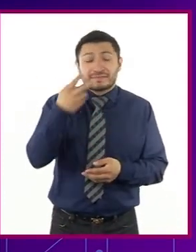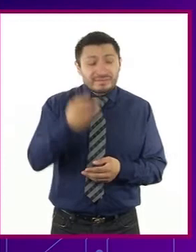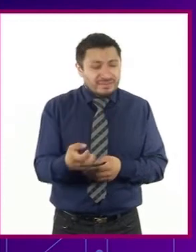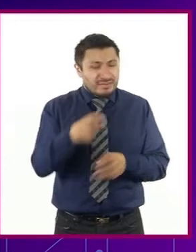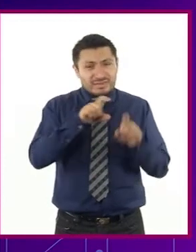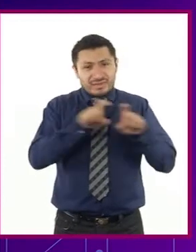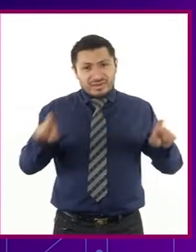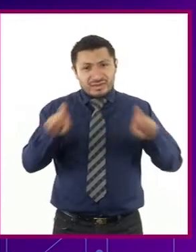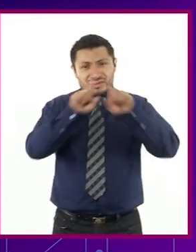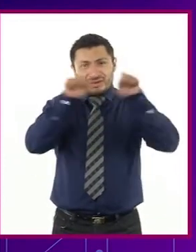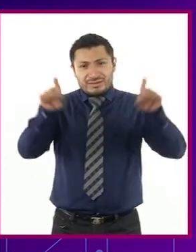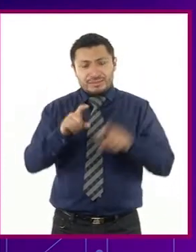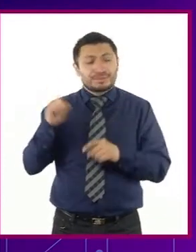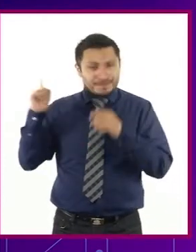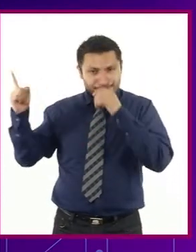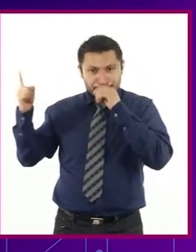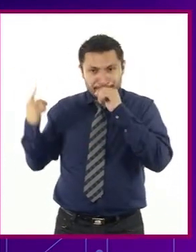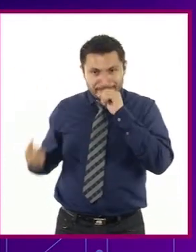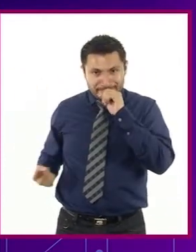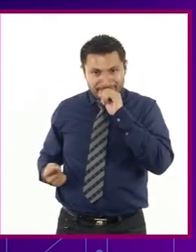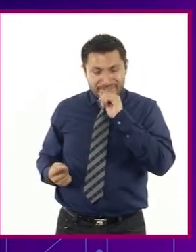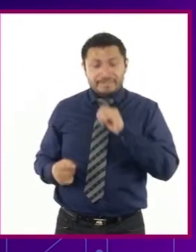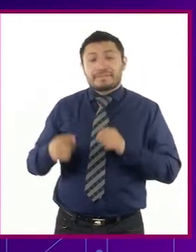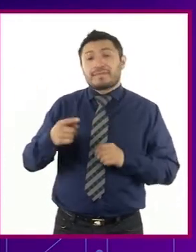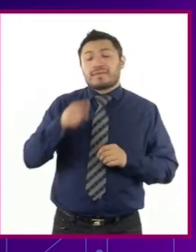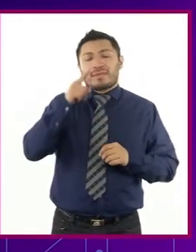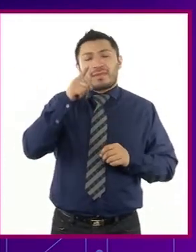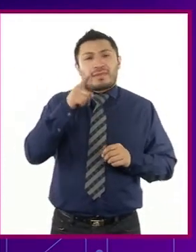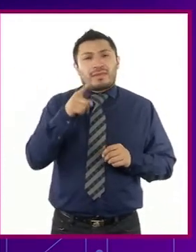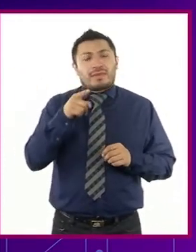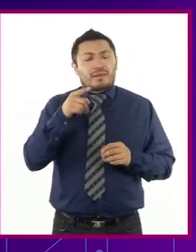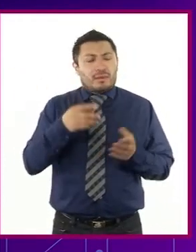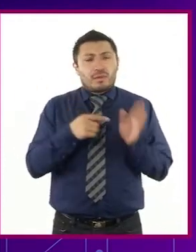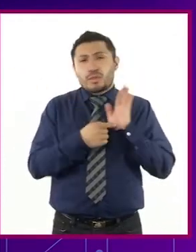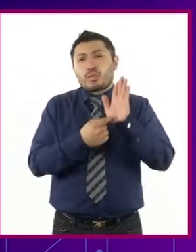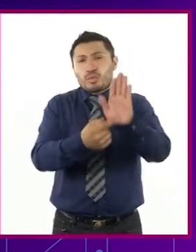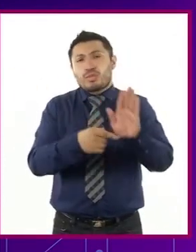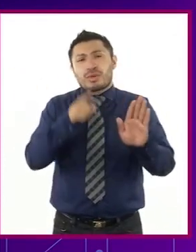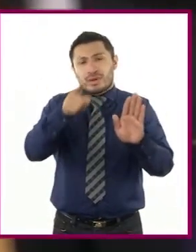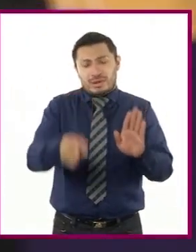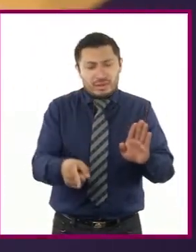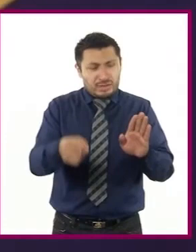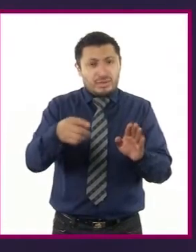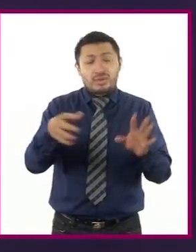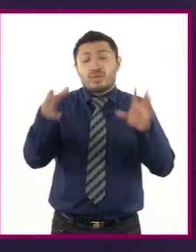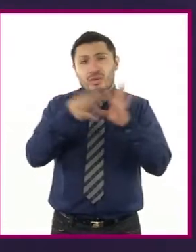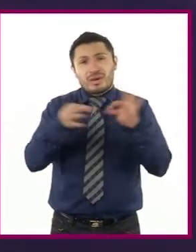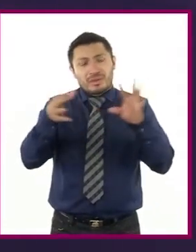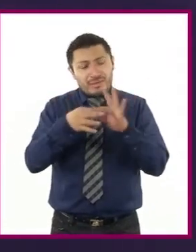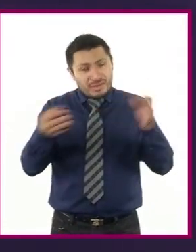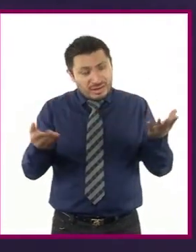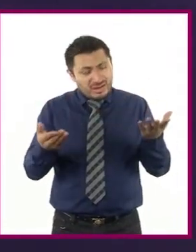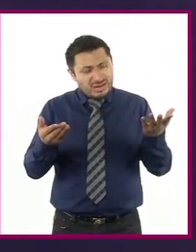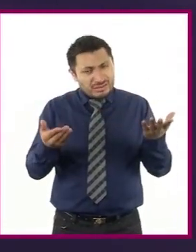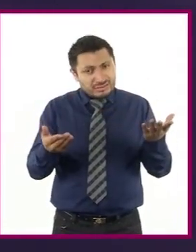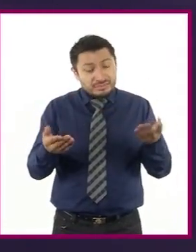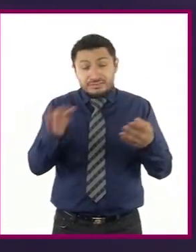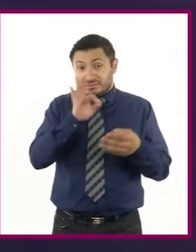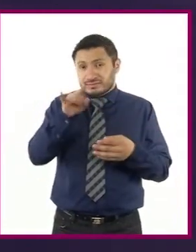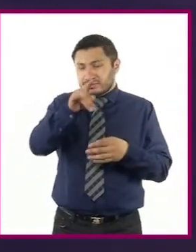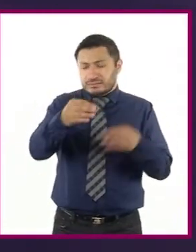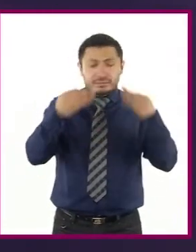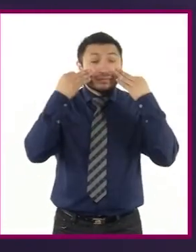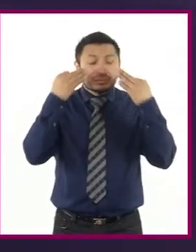resultados muestran un panorama de la dispersión de cada uno de los datos respecto a la media? Seguramente, ya notaron